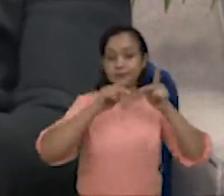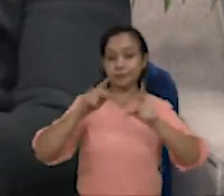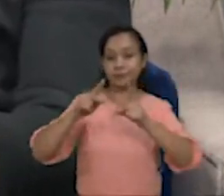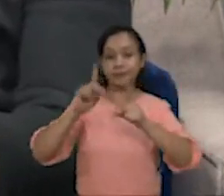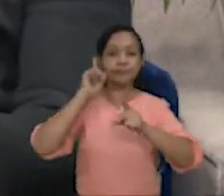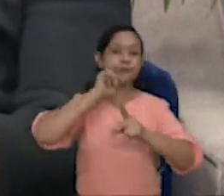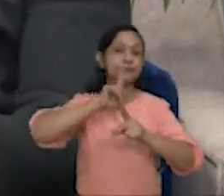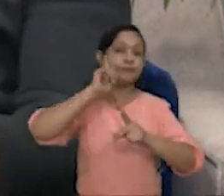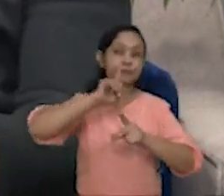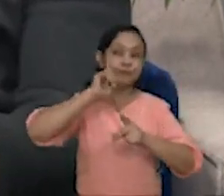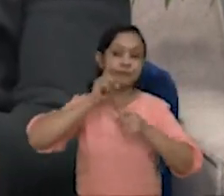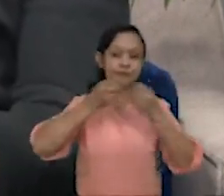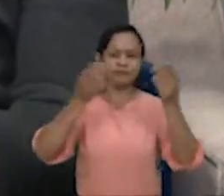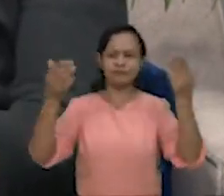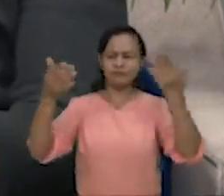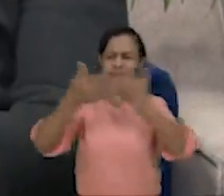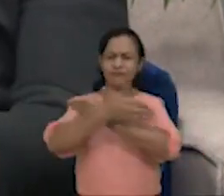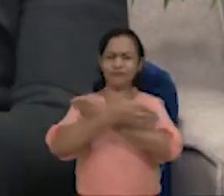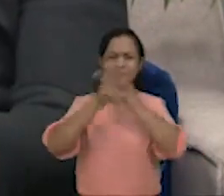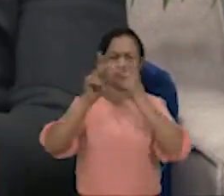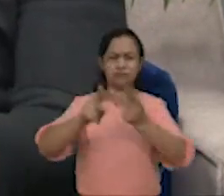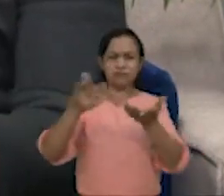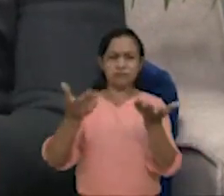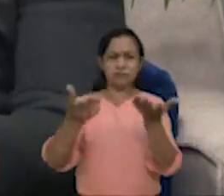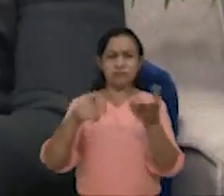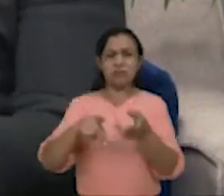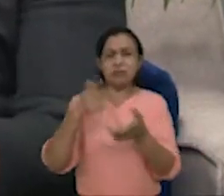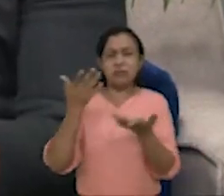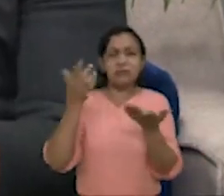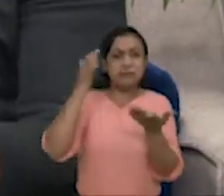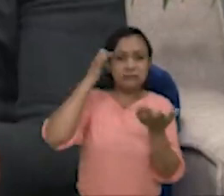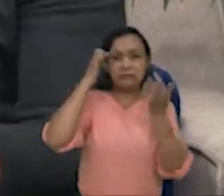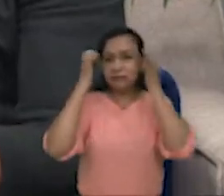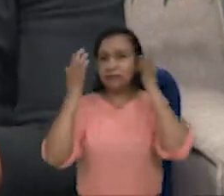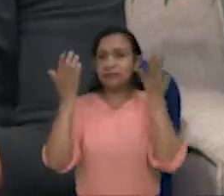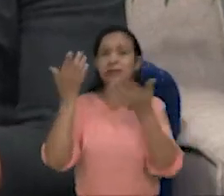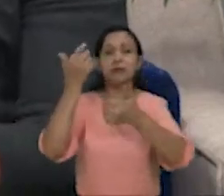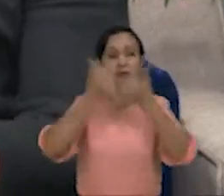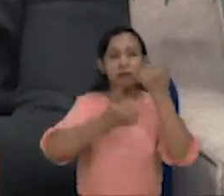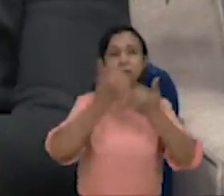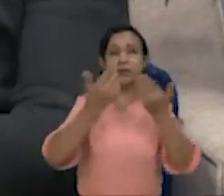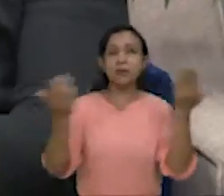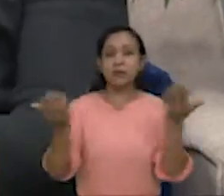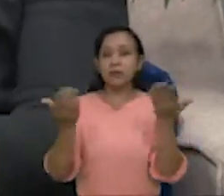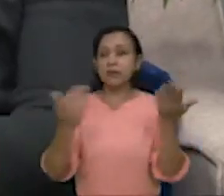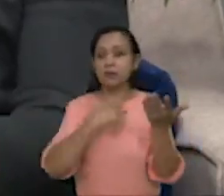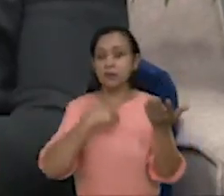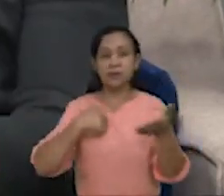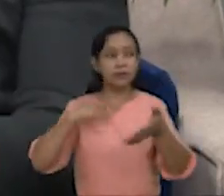mentiras a la gente para confundirla, para indisponer a la gente ante determinadas situaciones que